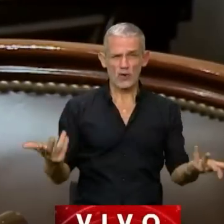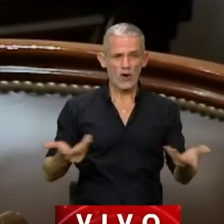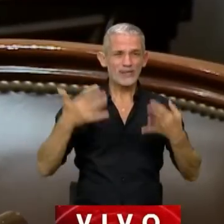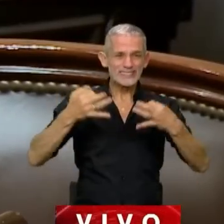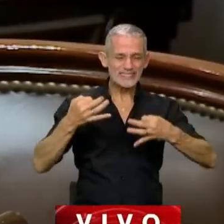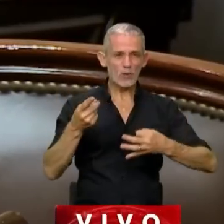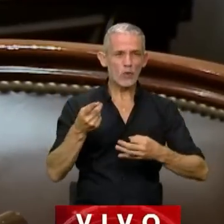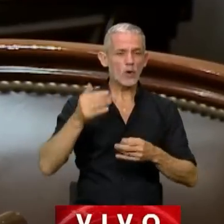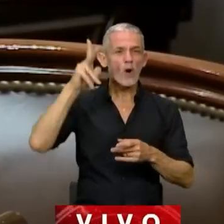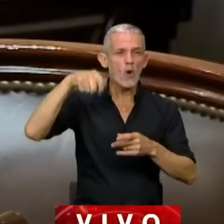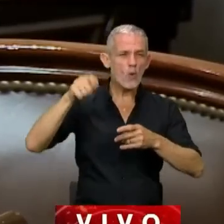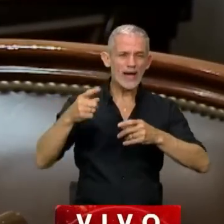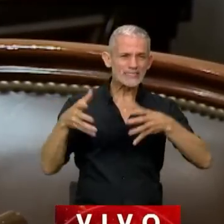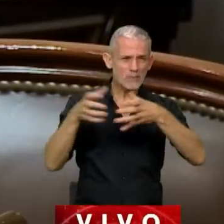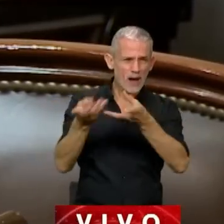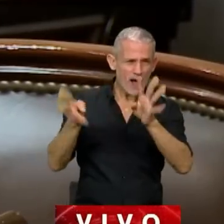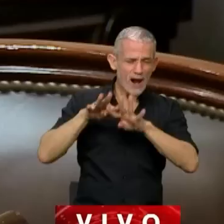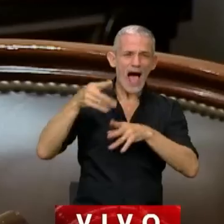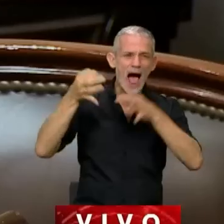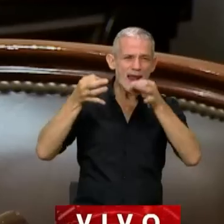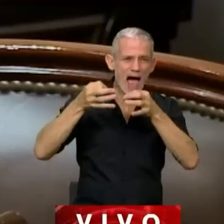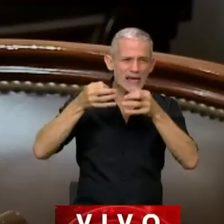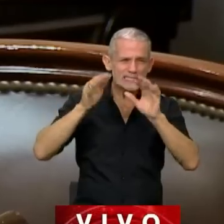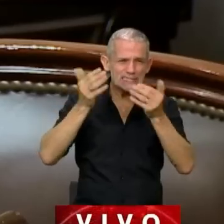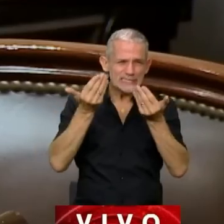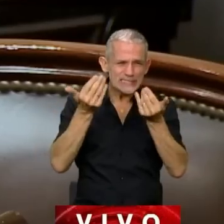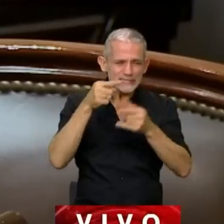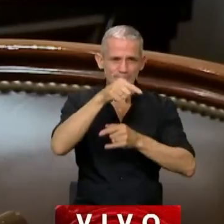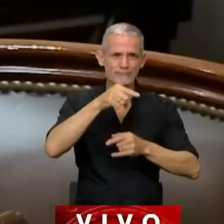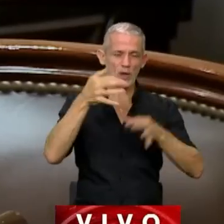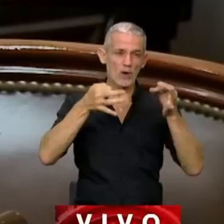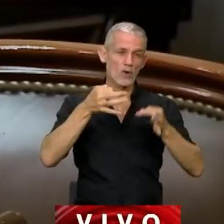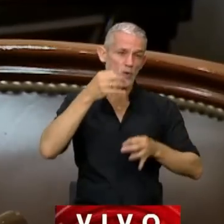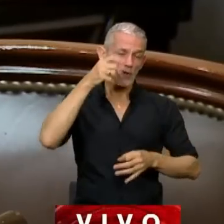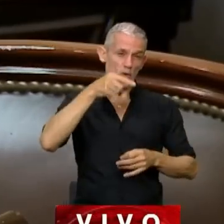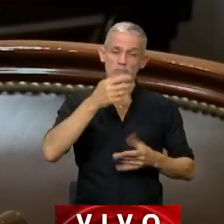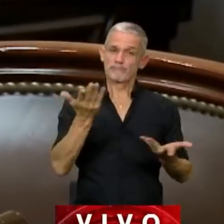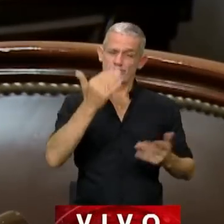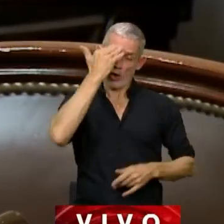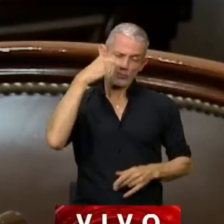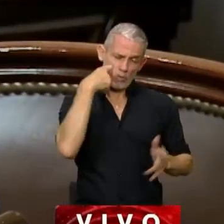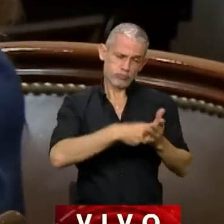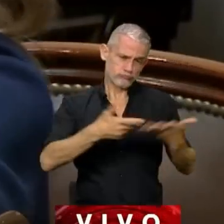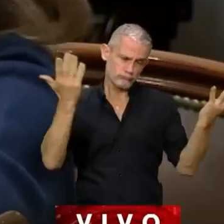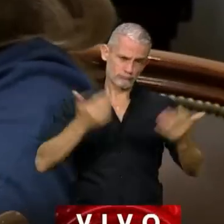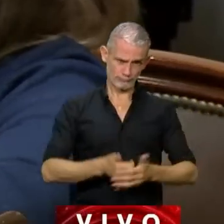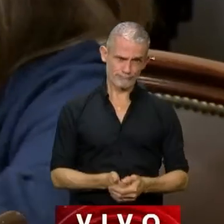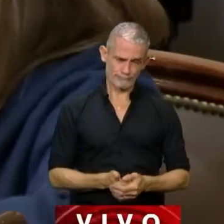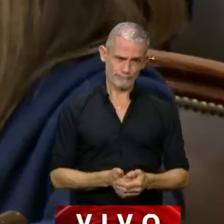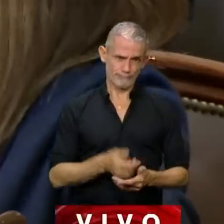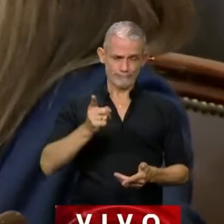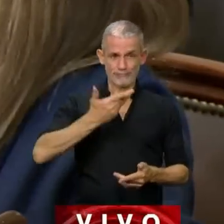seguramente los conjueces que integren el análisis de este tema, será declarada inconstitucional. Por eso,